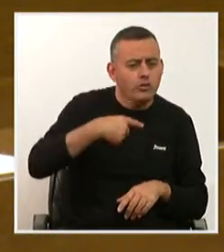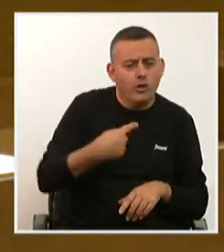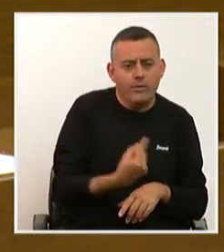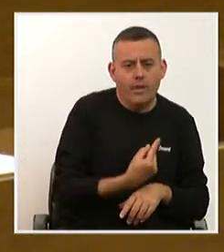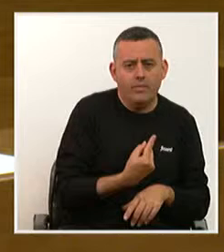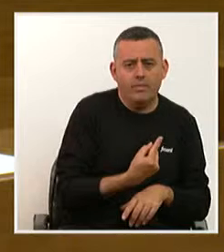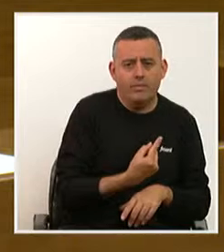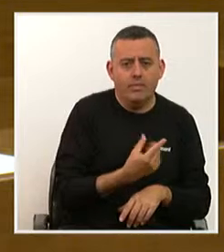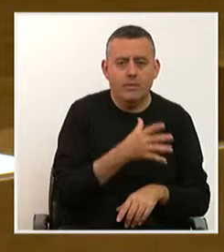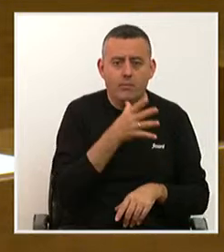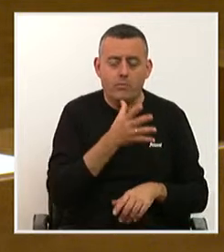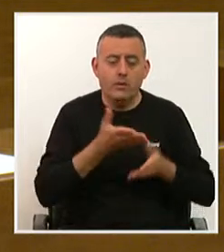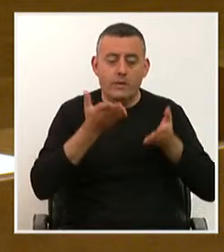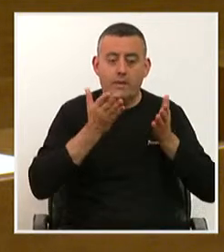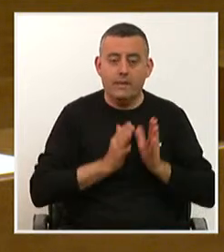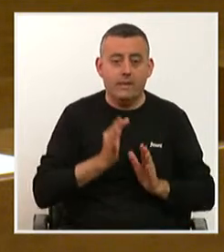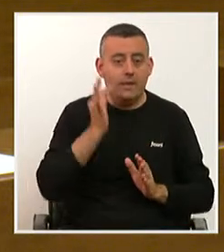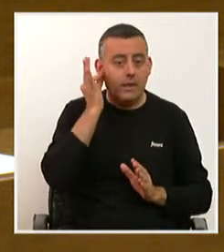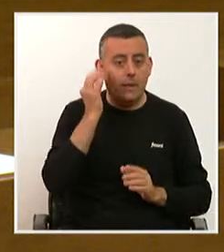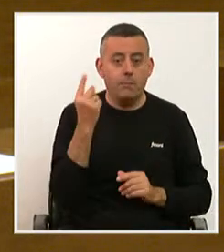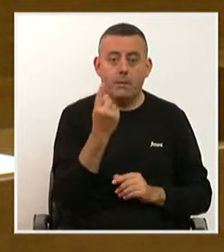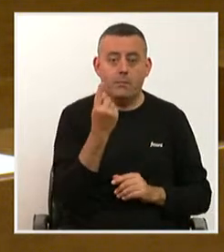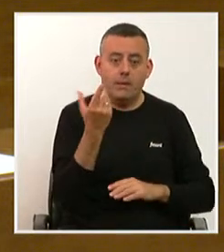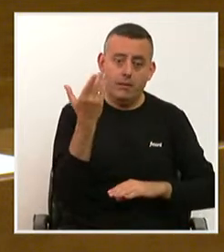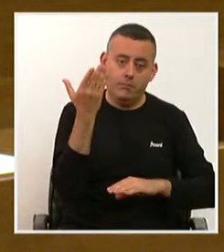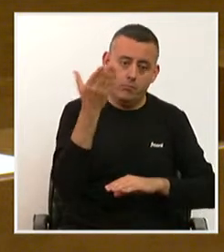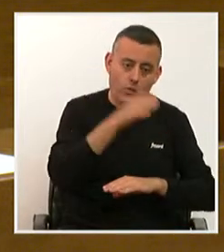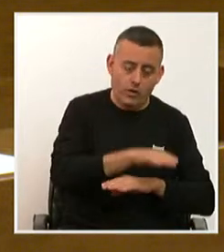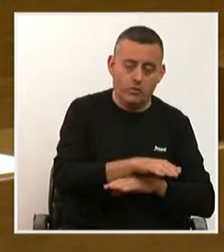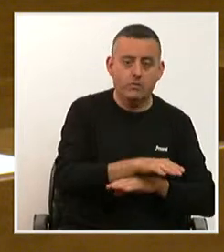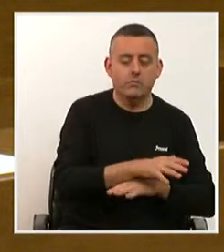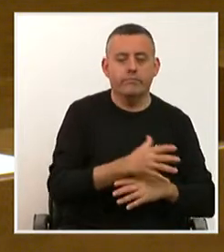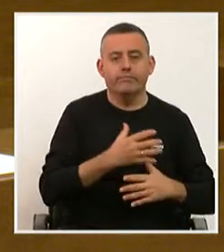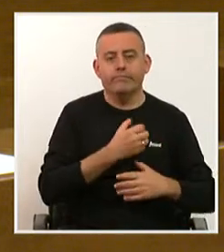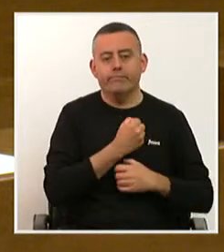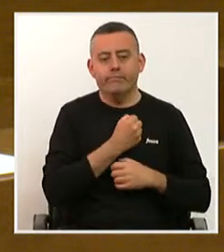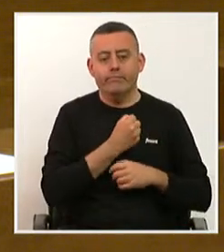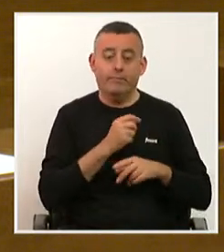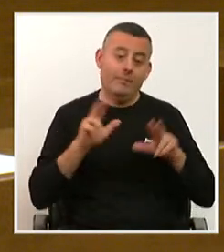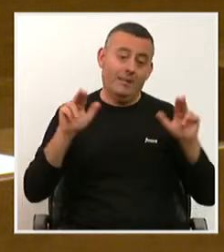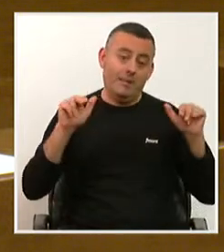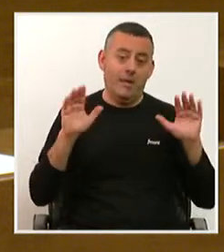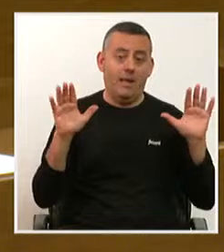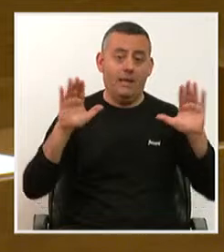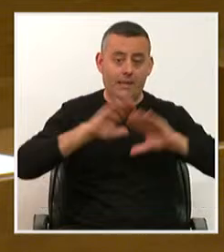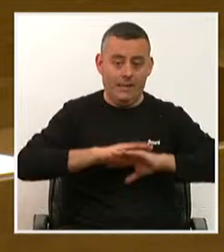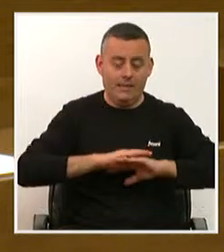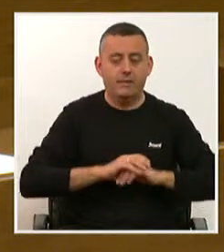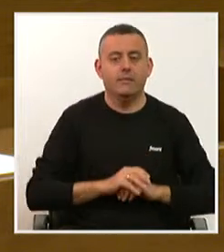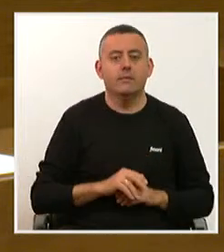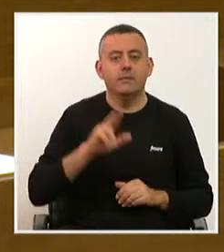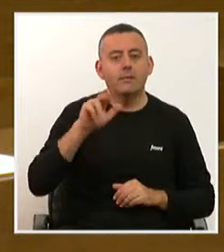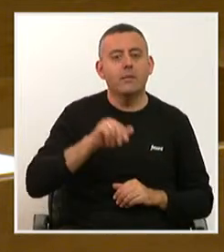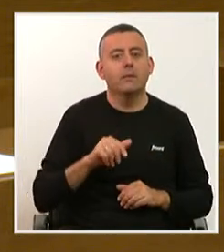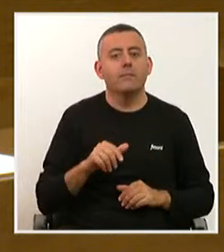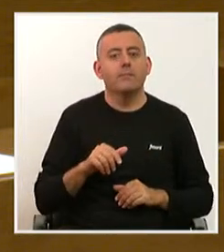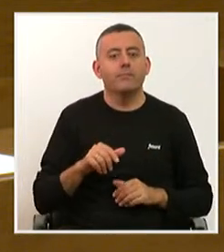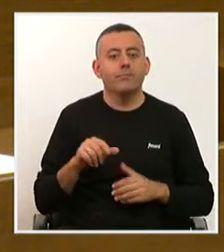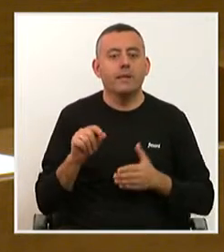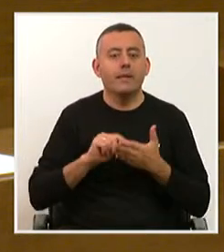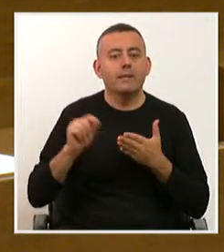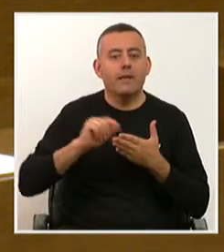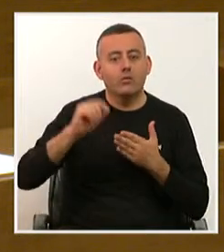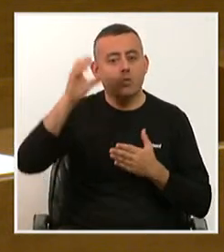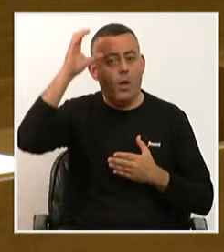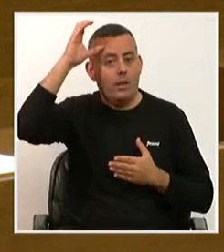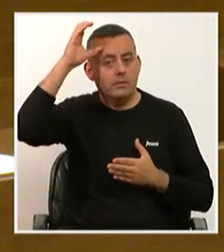y primera fill laz que vaun a una genera de valenci